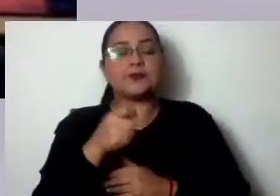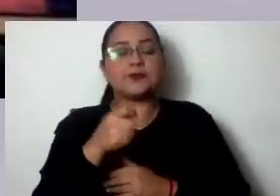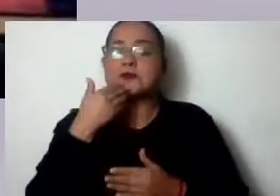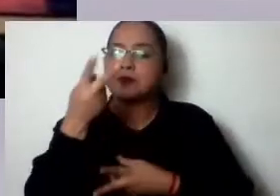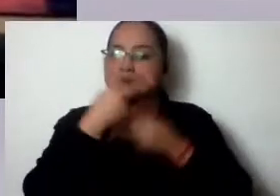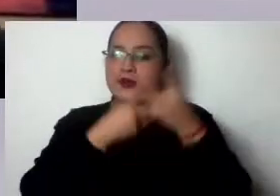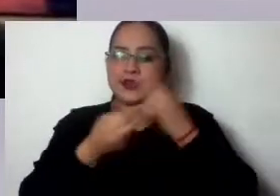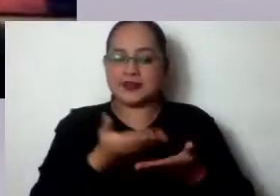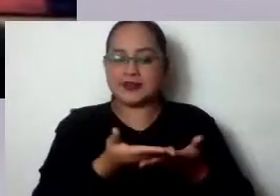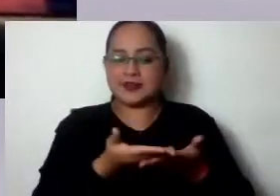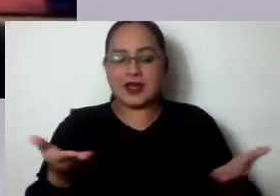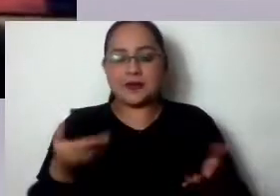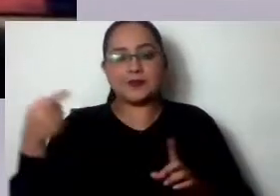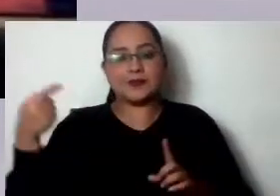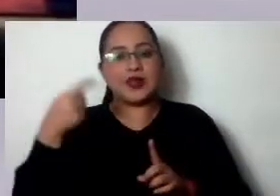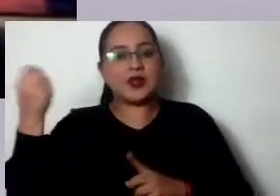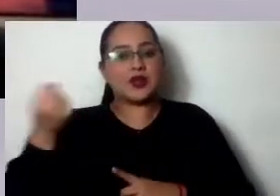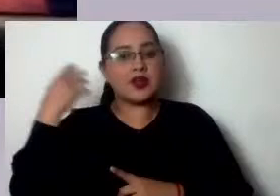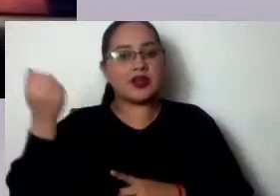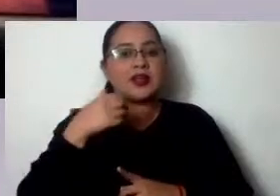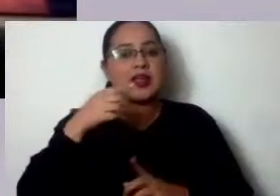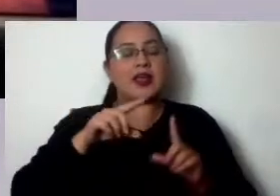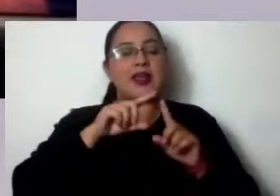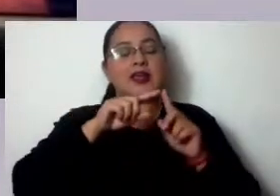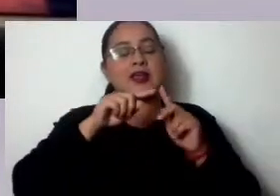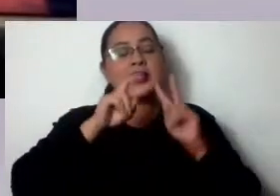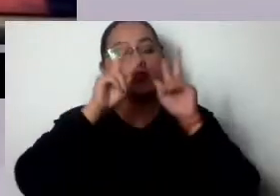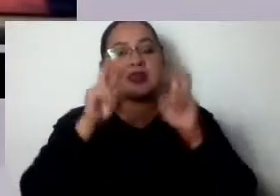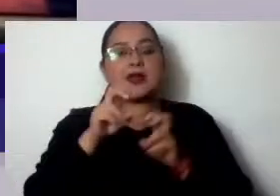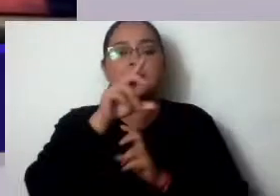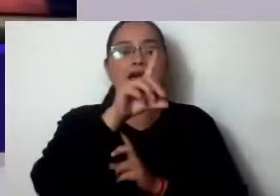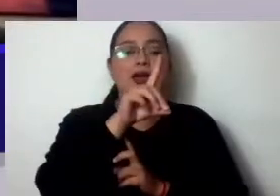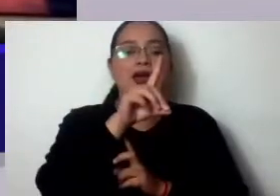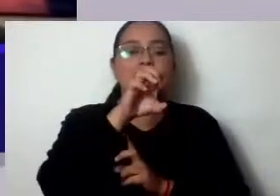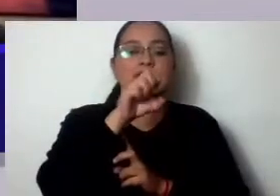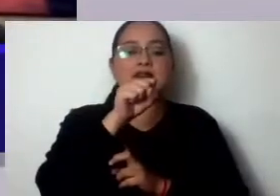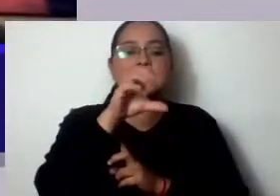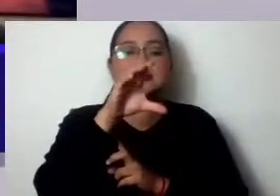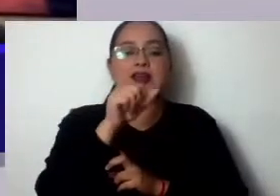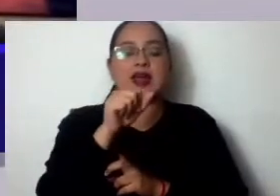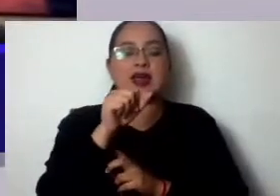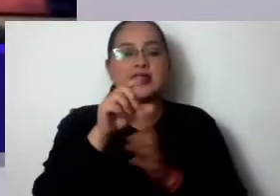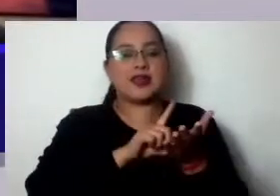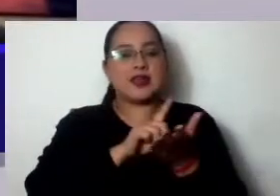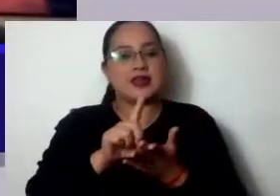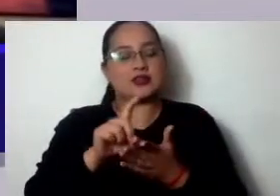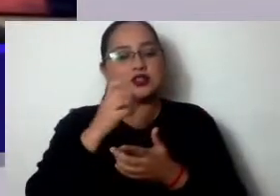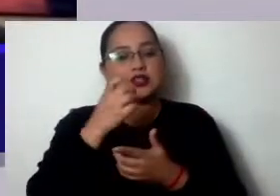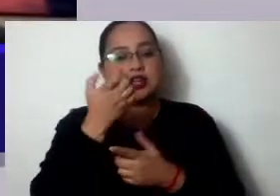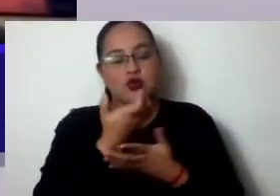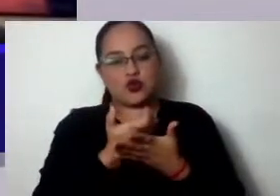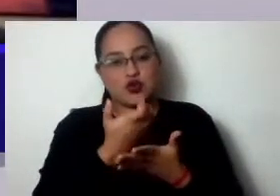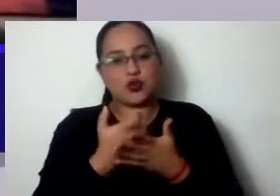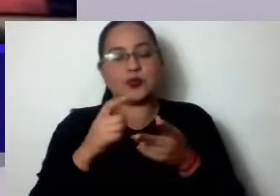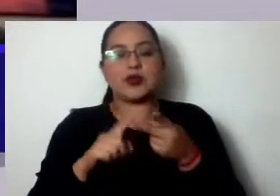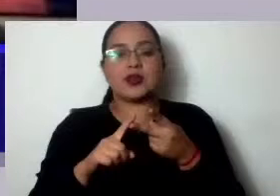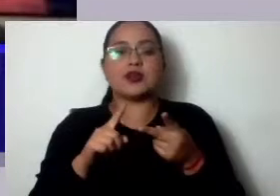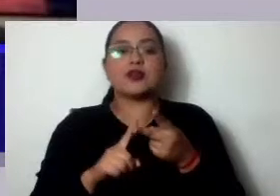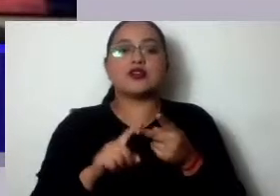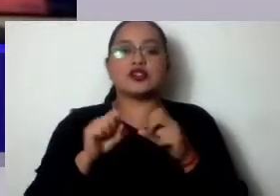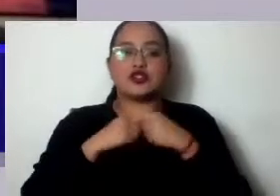magistral derechos económicos sociales culturales y ambientales que impartirá la señora ministra de la suprema corte